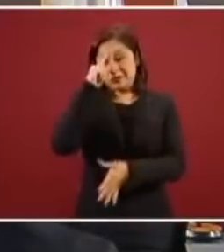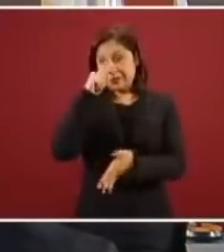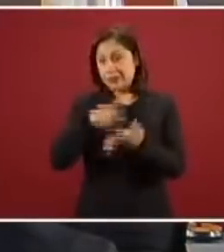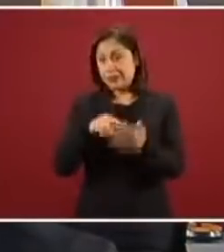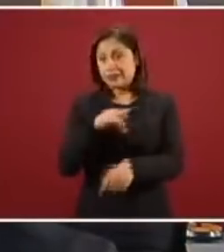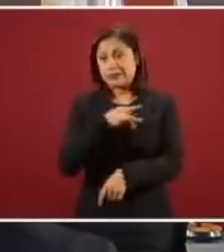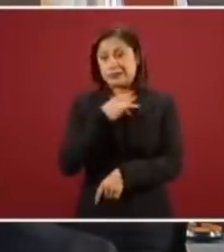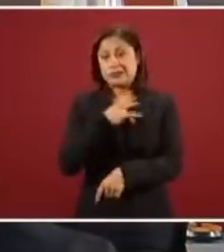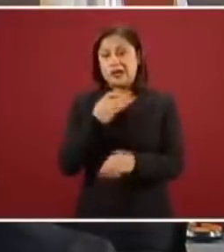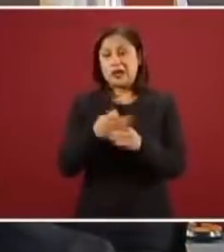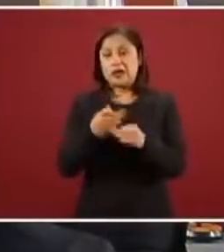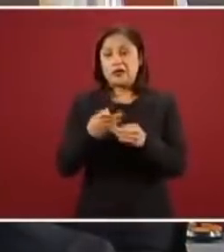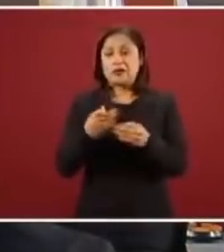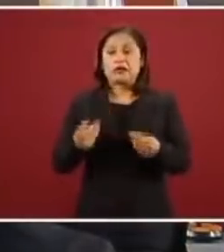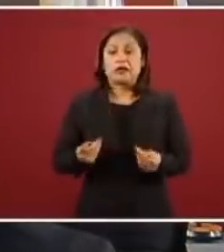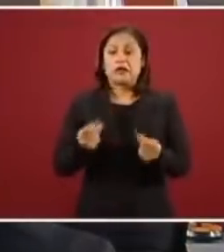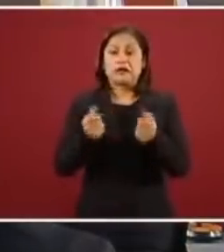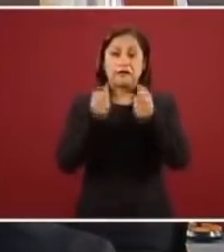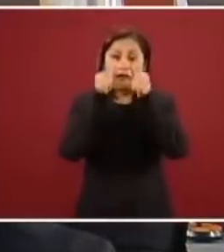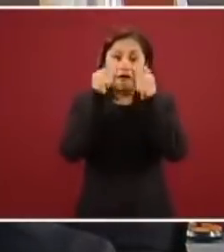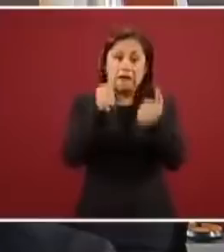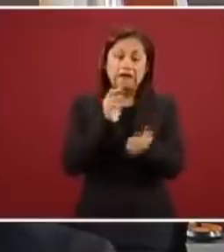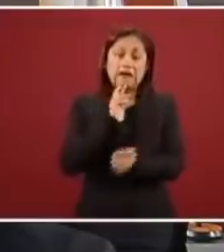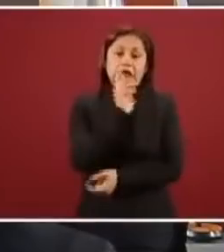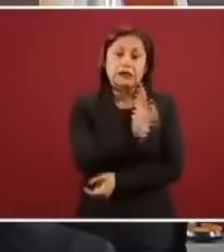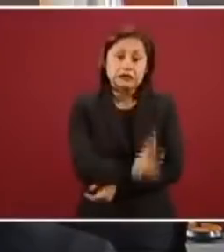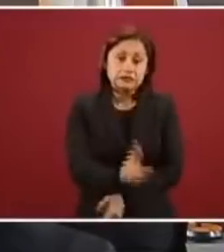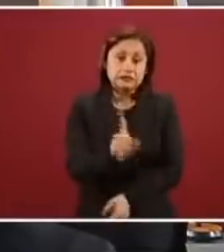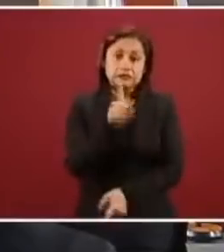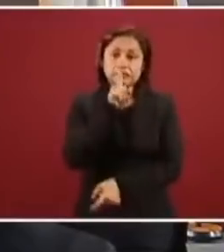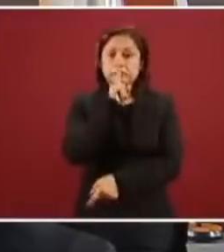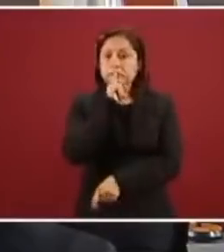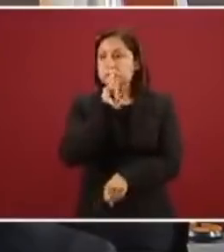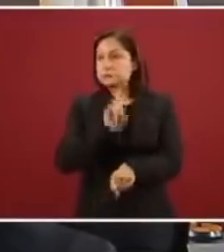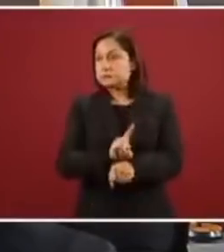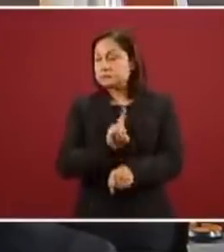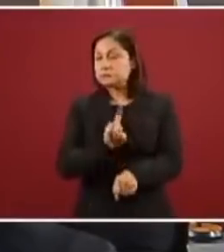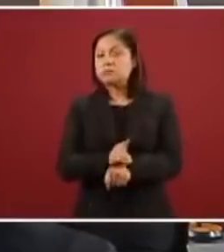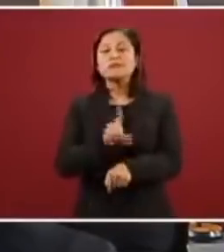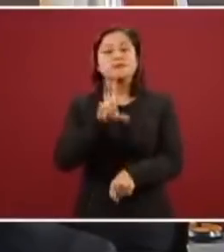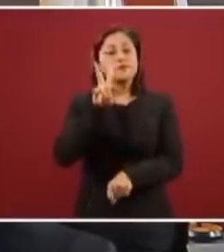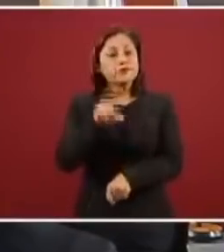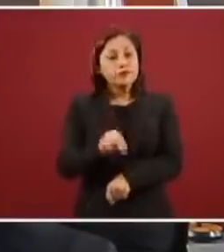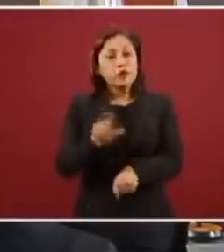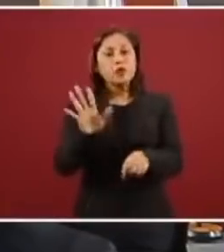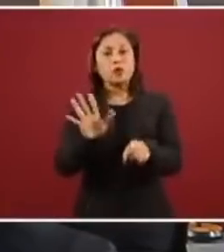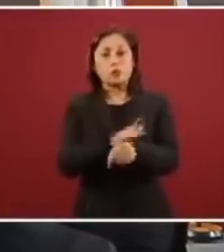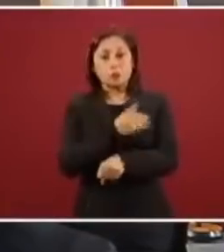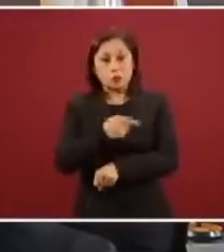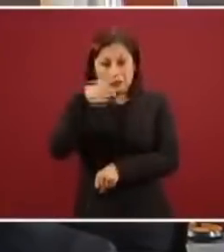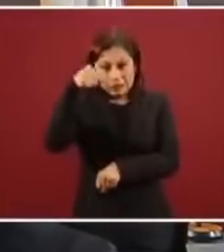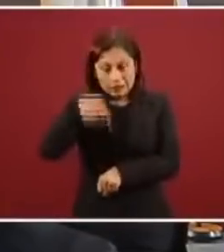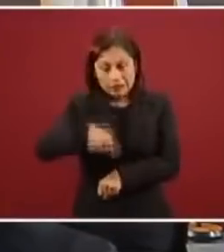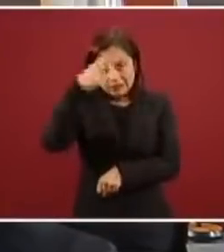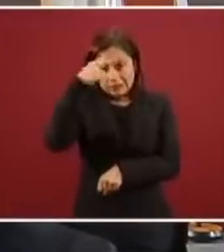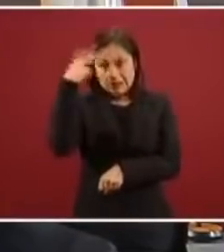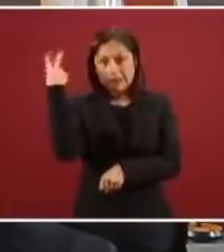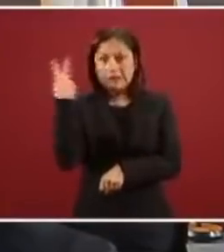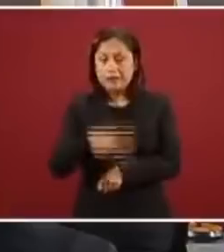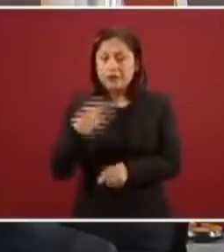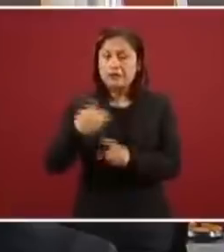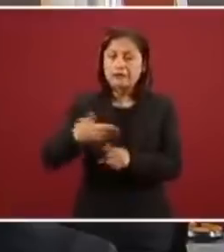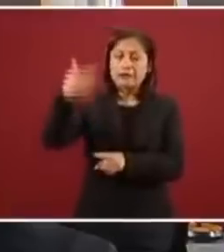presidencial donde está su firma que una disculpa pública al secretario de agricultura por subir el documento